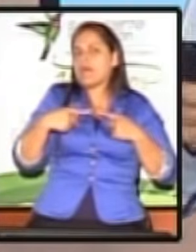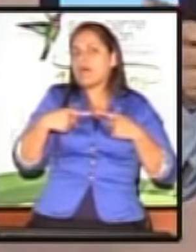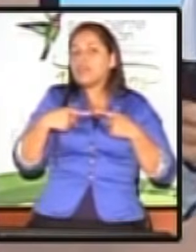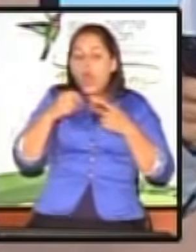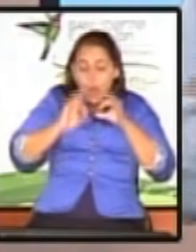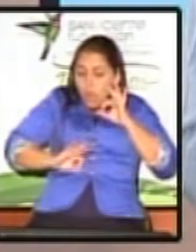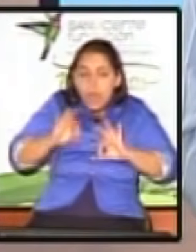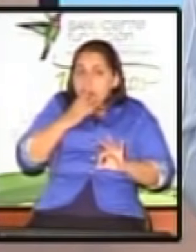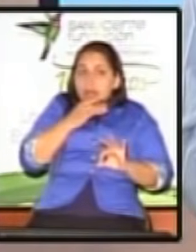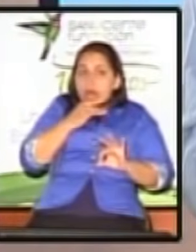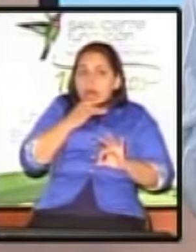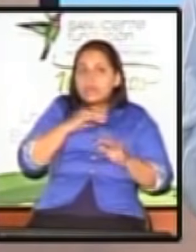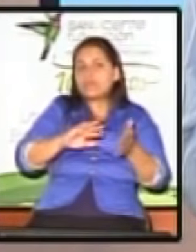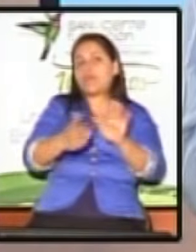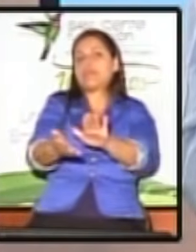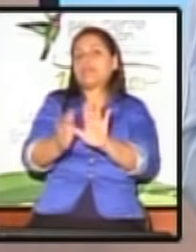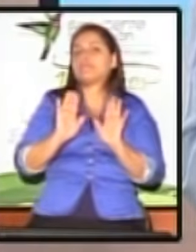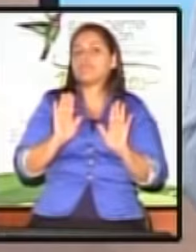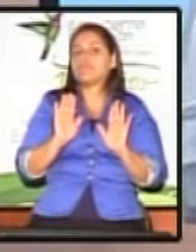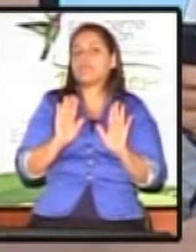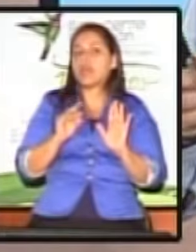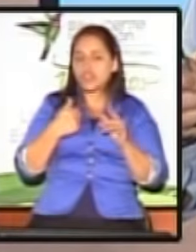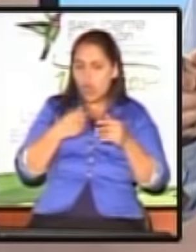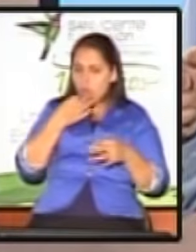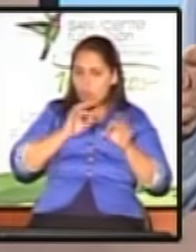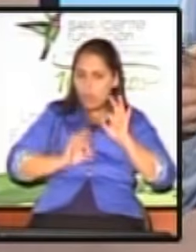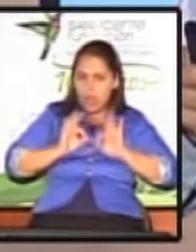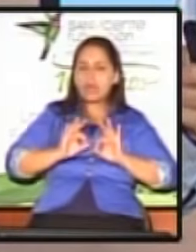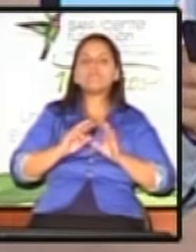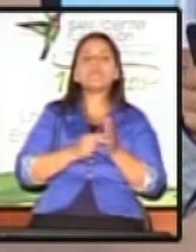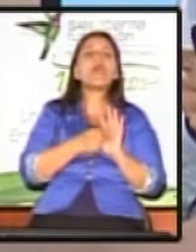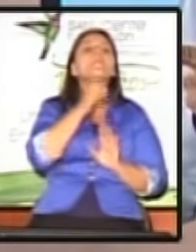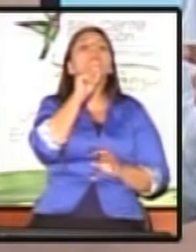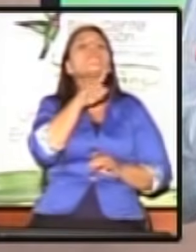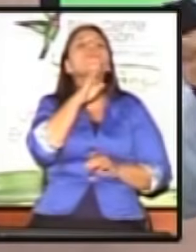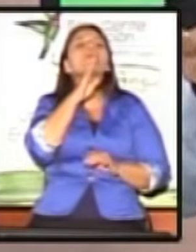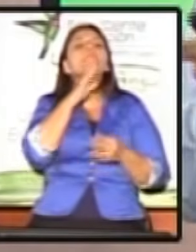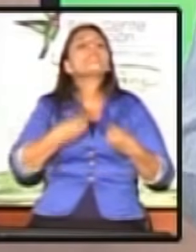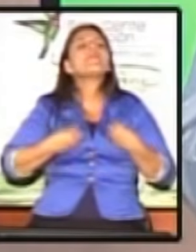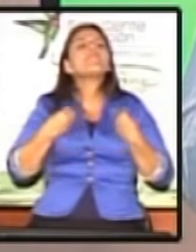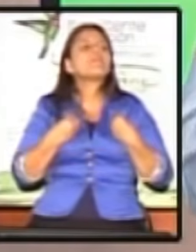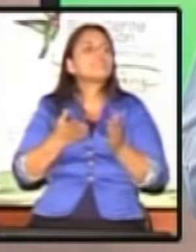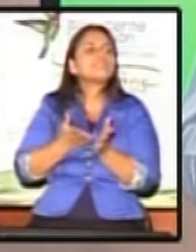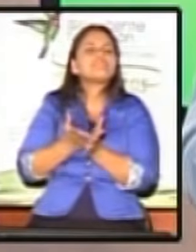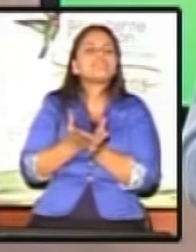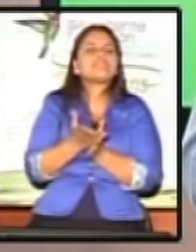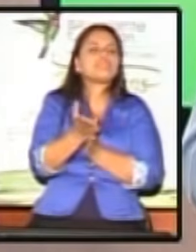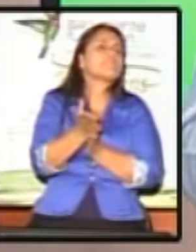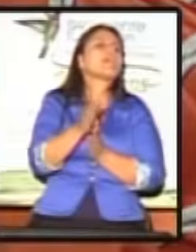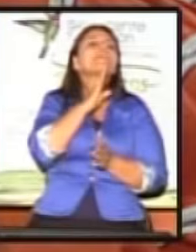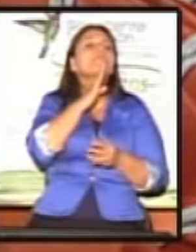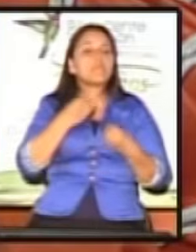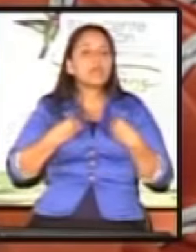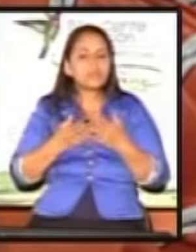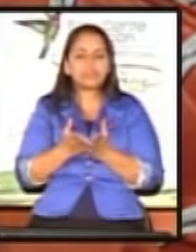¿qué proceso de vida no lleva a la muerte? ¿Quién se va a quedar aquí por siempre? Ya es cáncer oportunidad